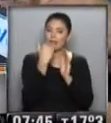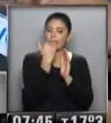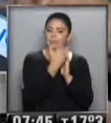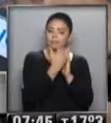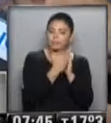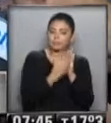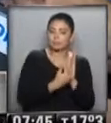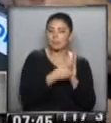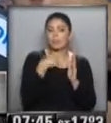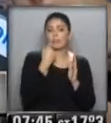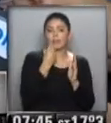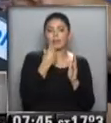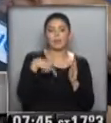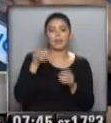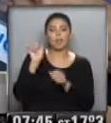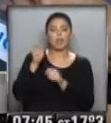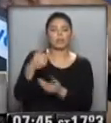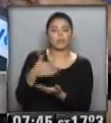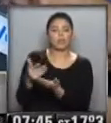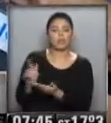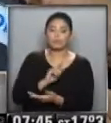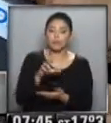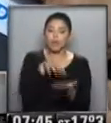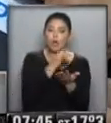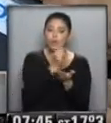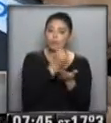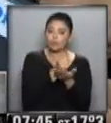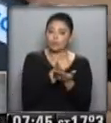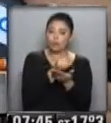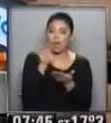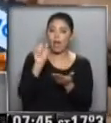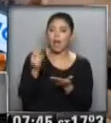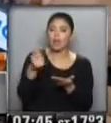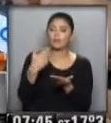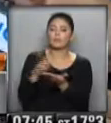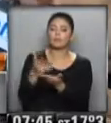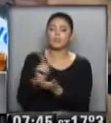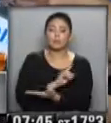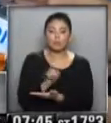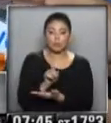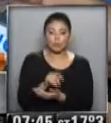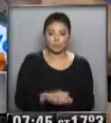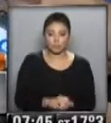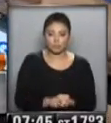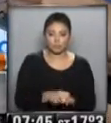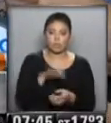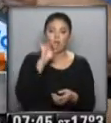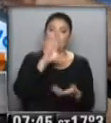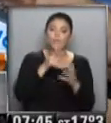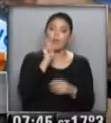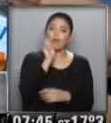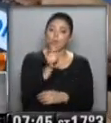necesarias para la escritura y jueces el consejo de la magna tura no destituye jueces los instituye el jury de enjuiciamiento